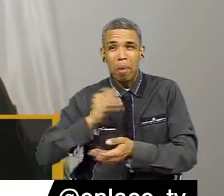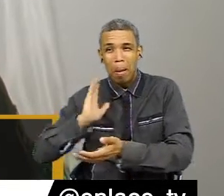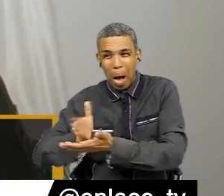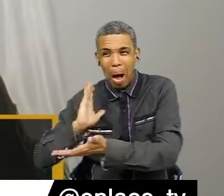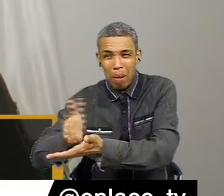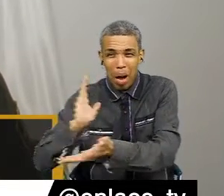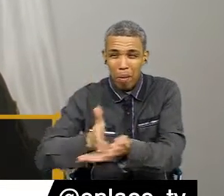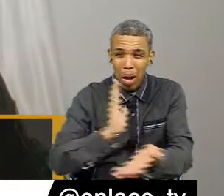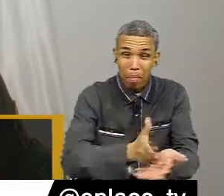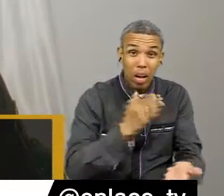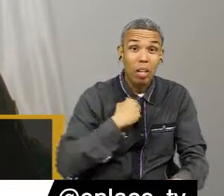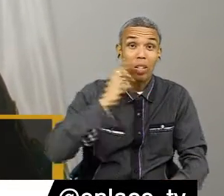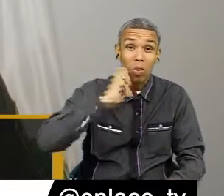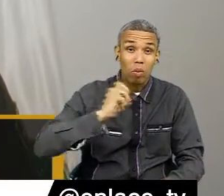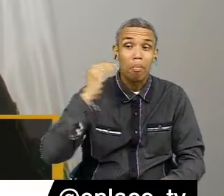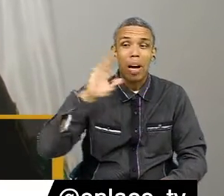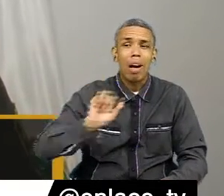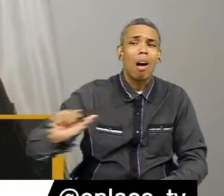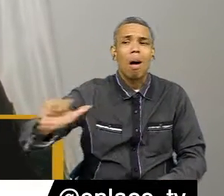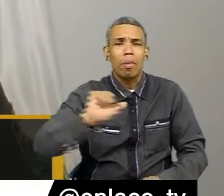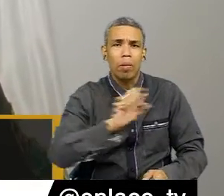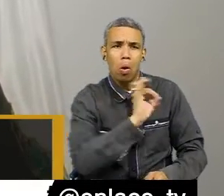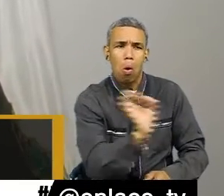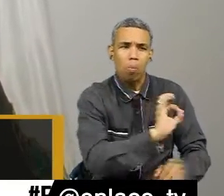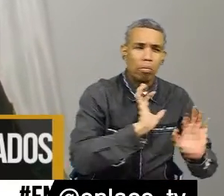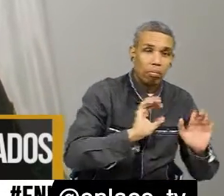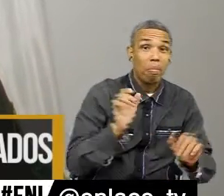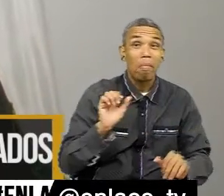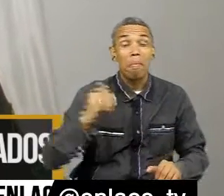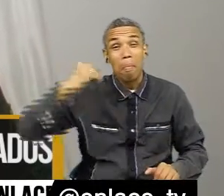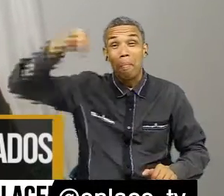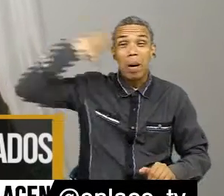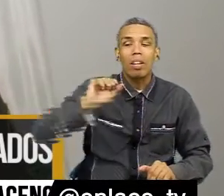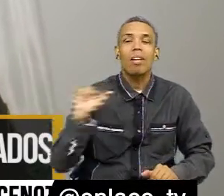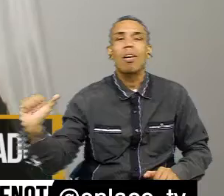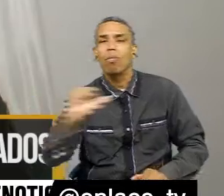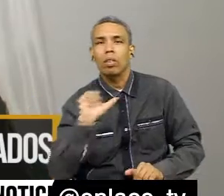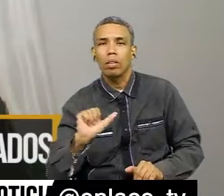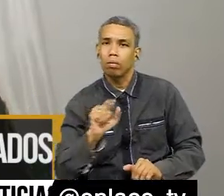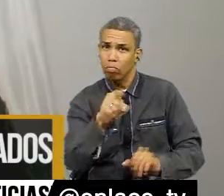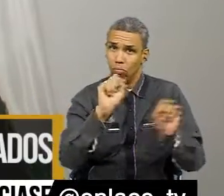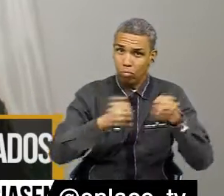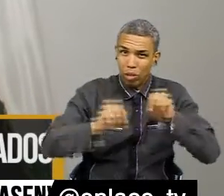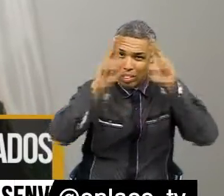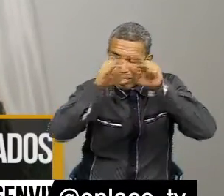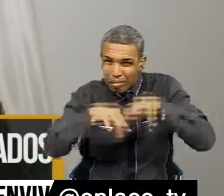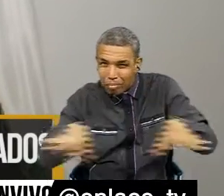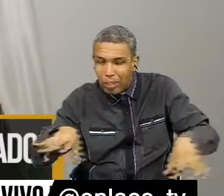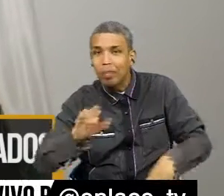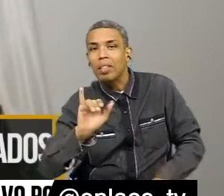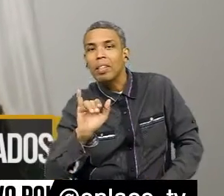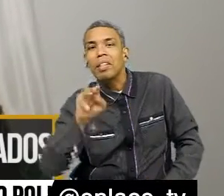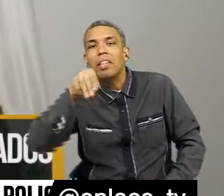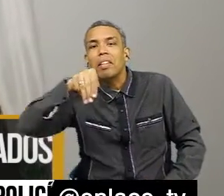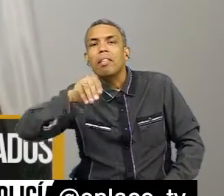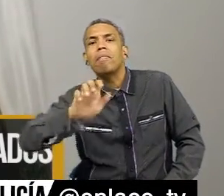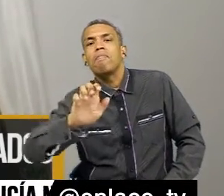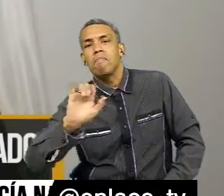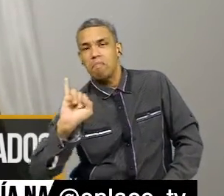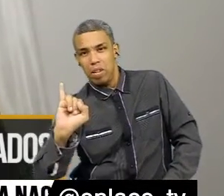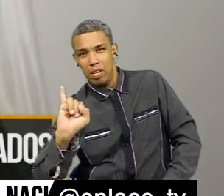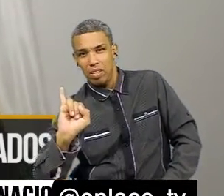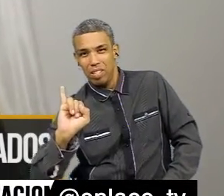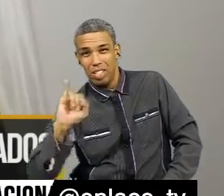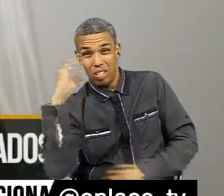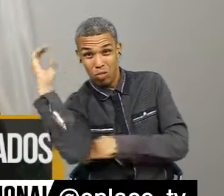dispositivos celulares, para ser cotejados con la página de IMEI Colombia. Y bajo esta situación, bajo este número de identificación que